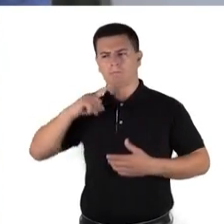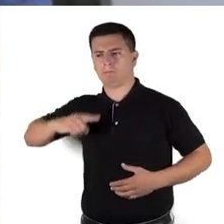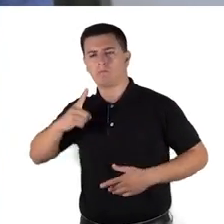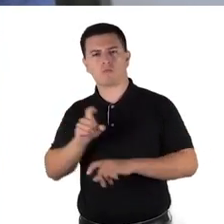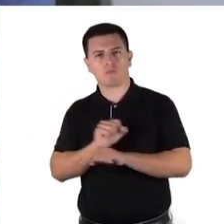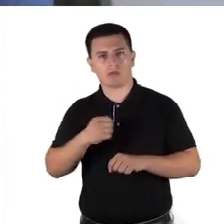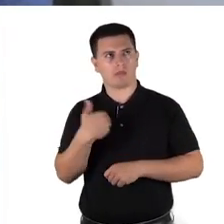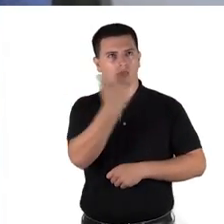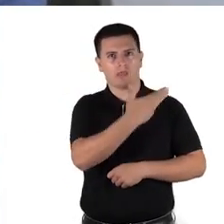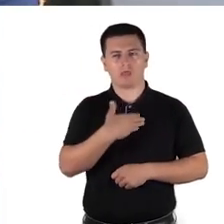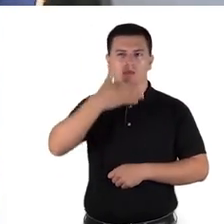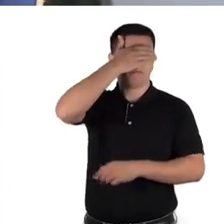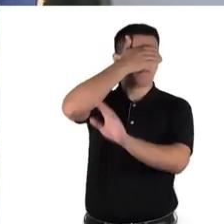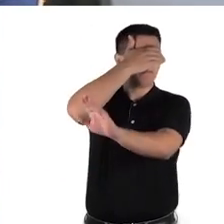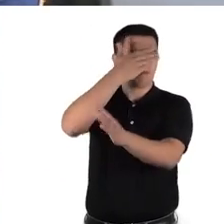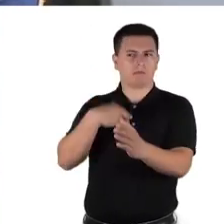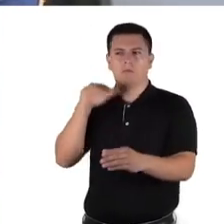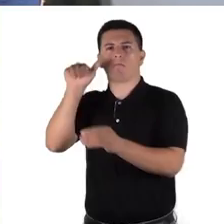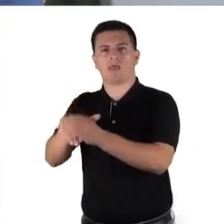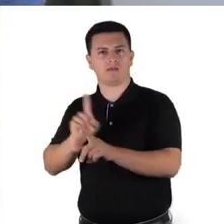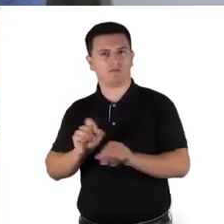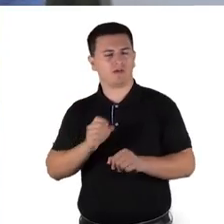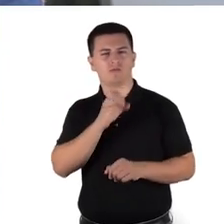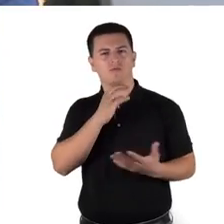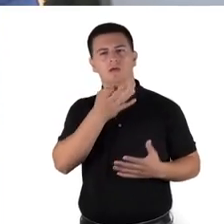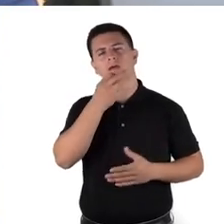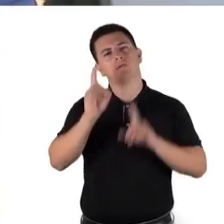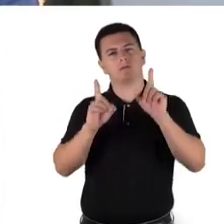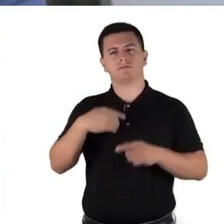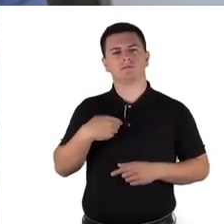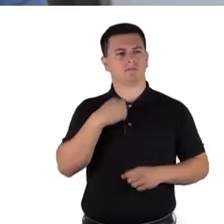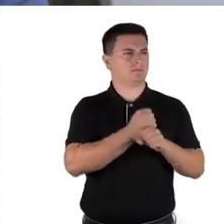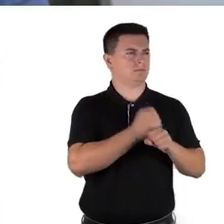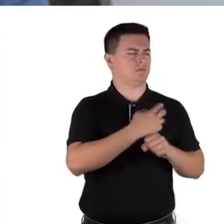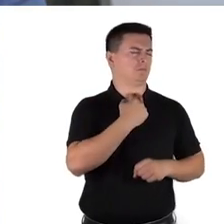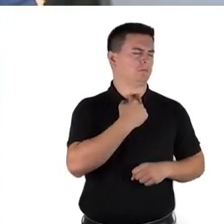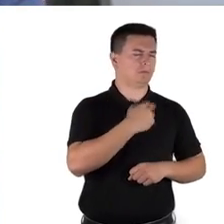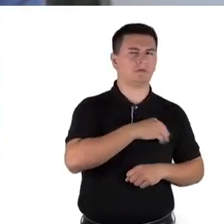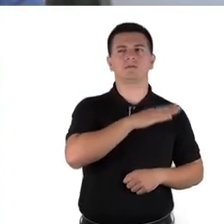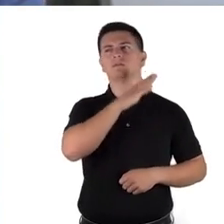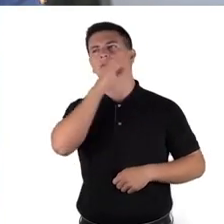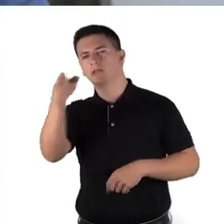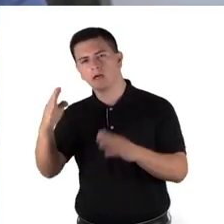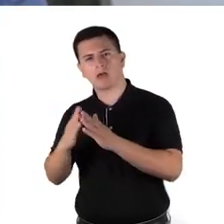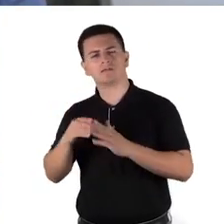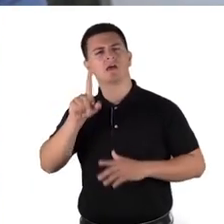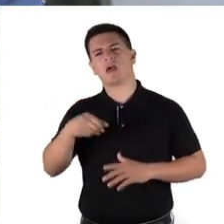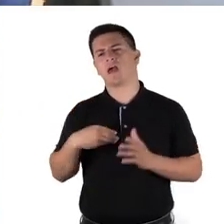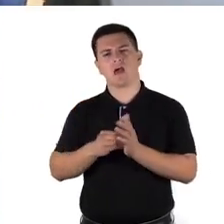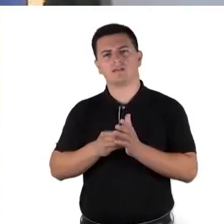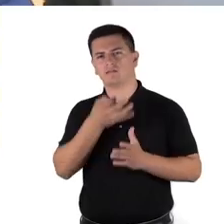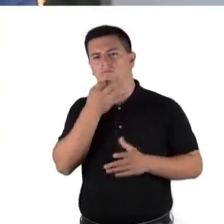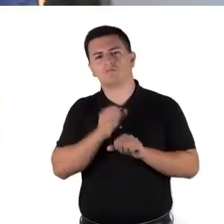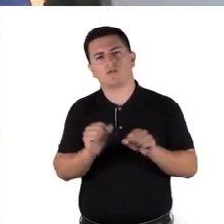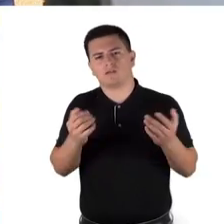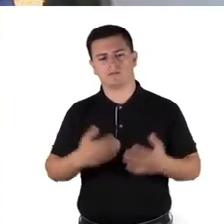muchos tenemos, ¿verdad? ¿Qué es lo que se puede perder si nosotros liberamos, entre comillas, la rutina cuando llegamos a casa